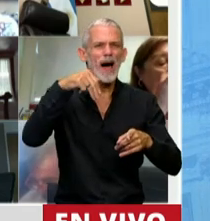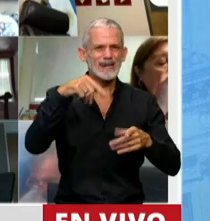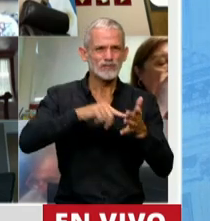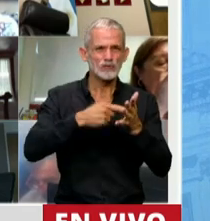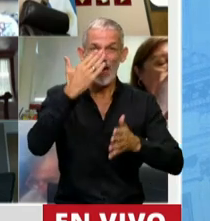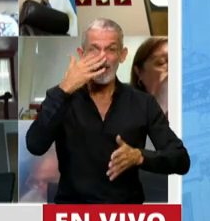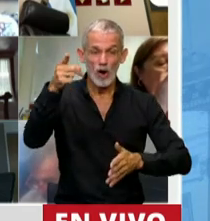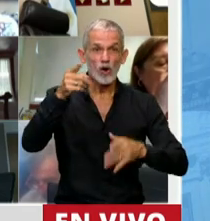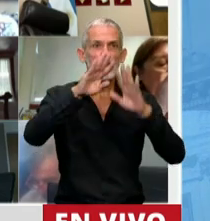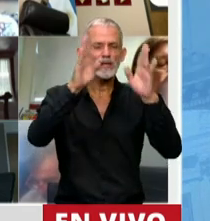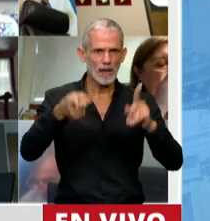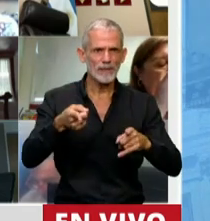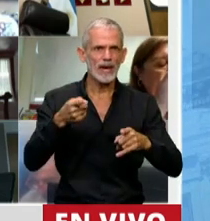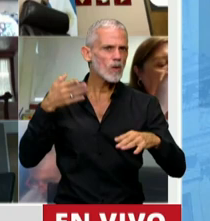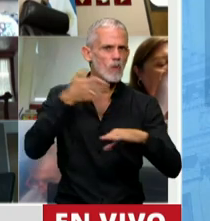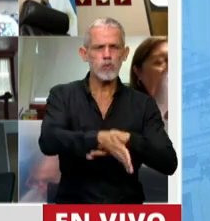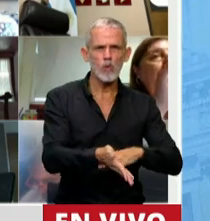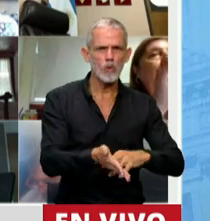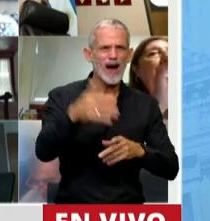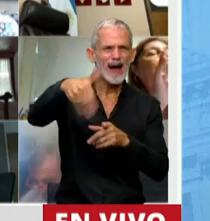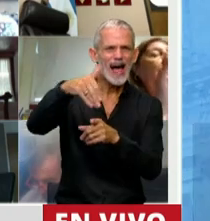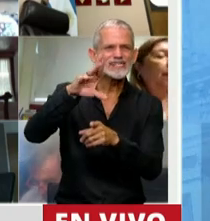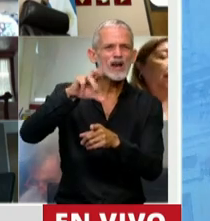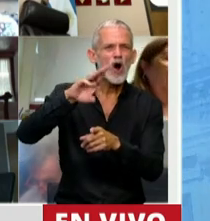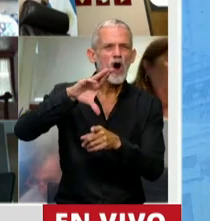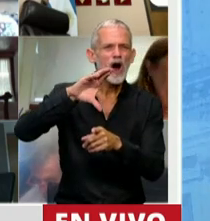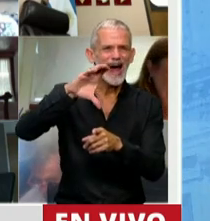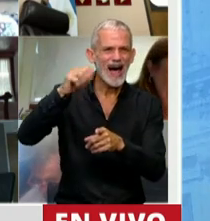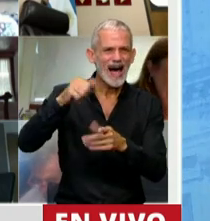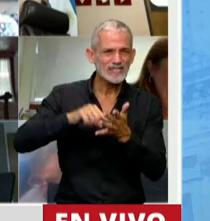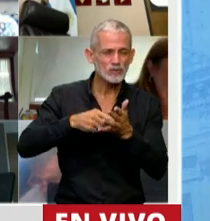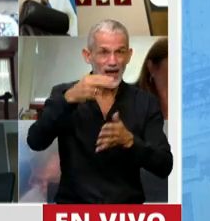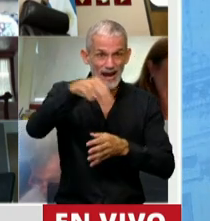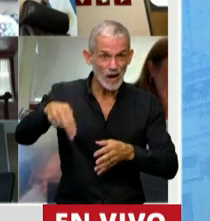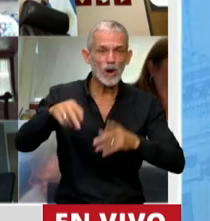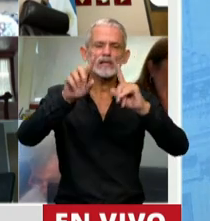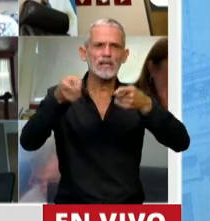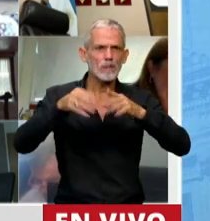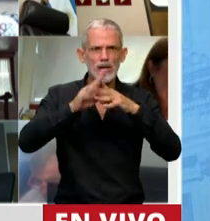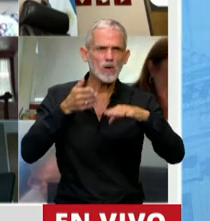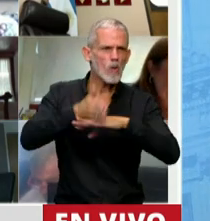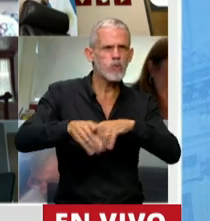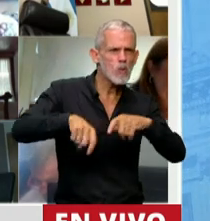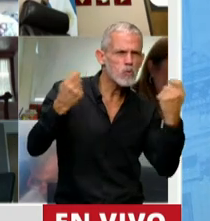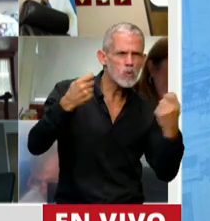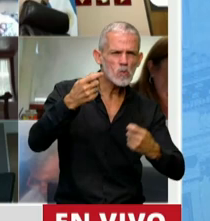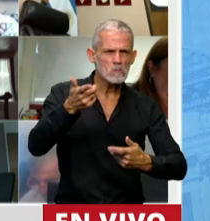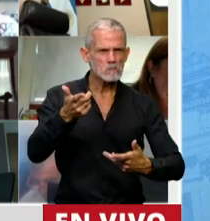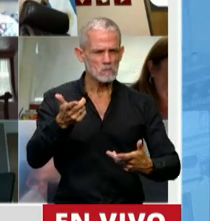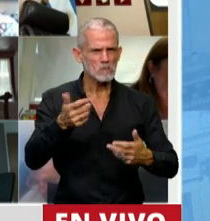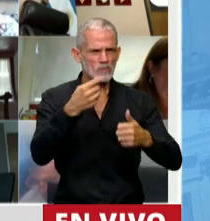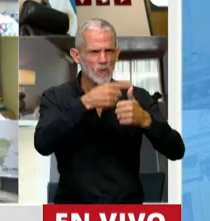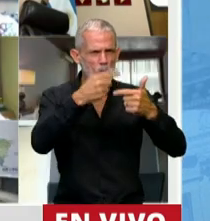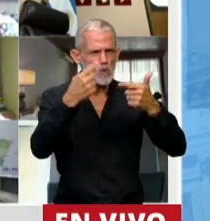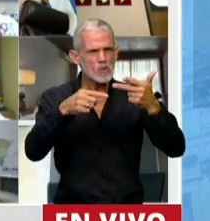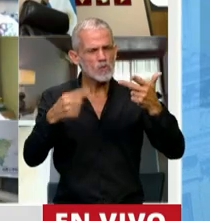Córdoba, fue violentado. El de la calle Roca de la ciudad de Neuquén fue violentado. Y así podría